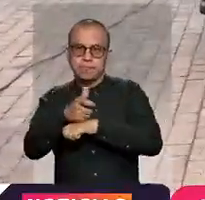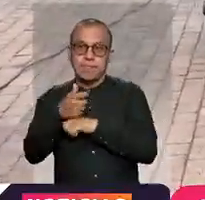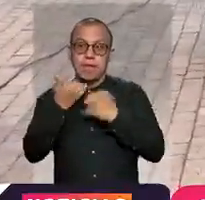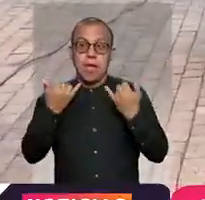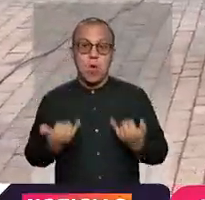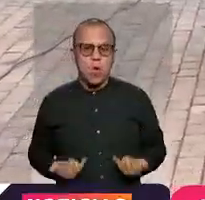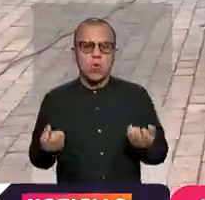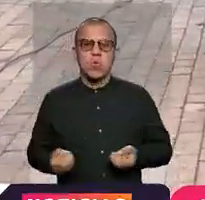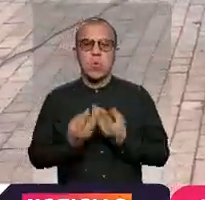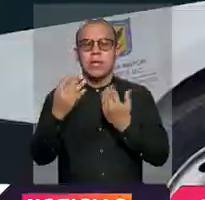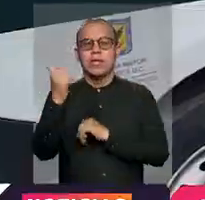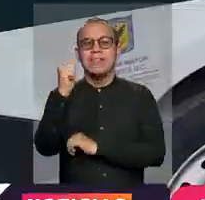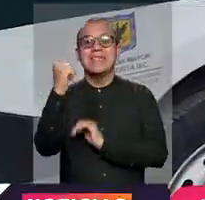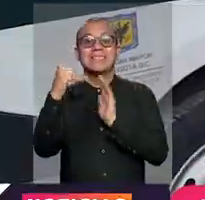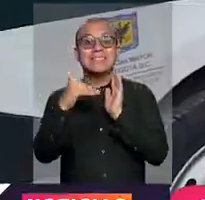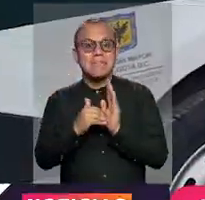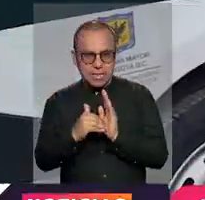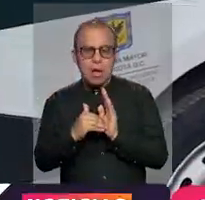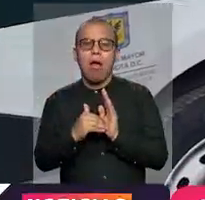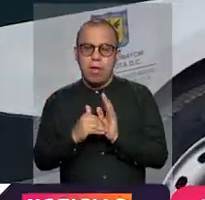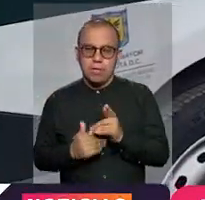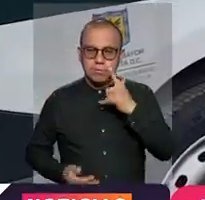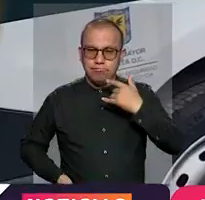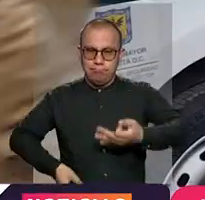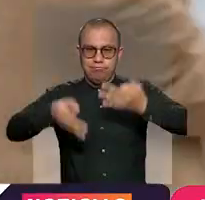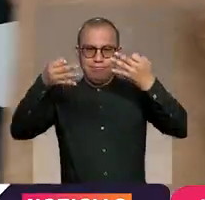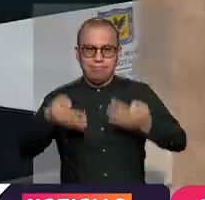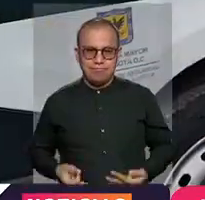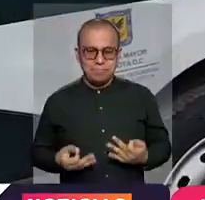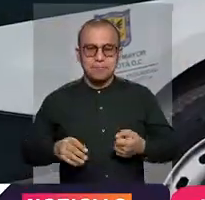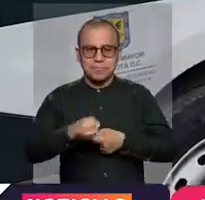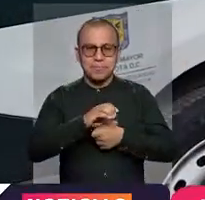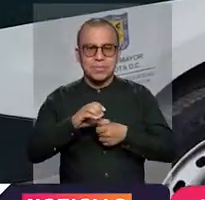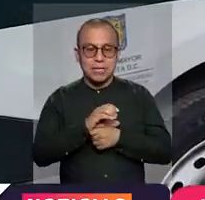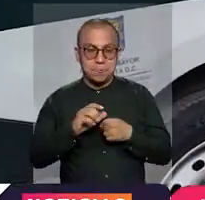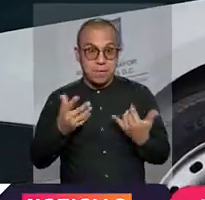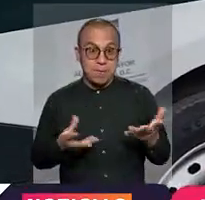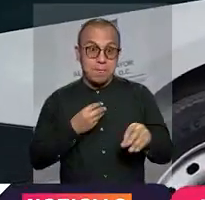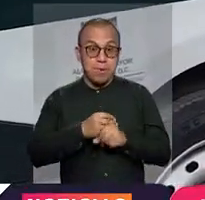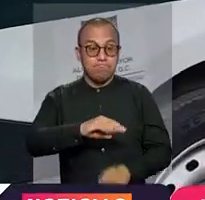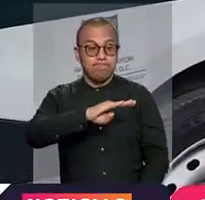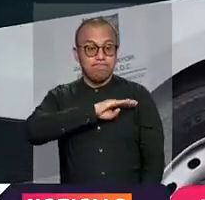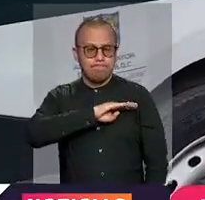ciudad necesita 10.000 uniformados para garantizar la seguridad en Bogotá. La